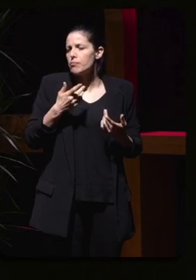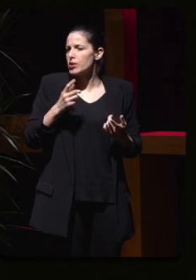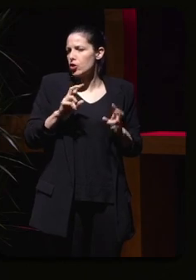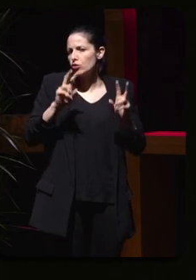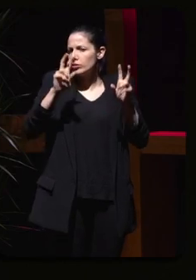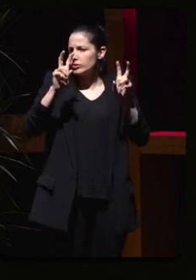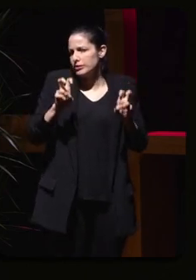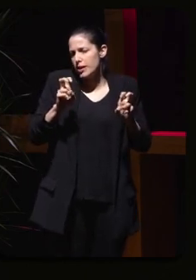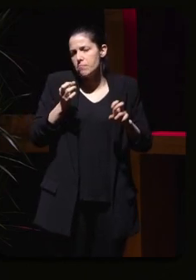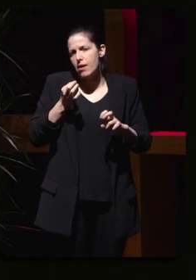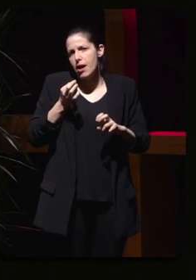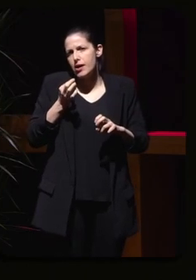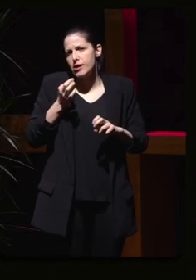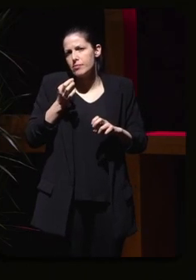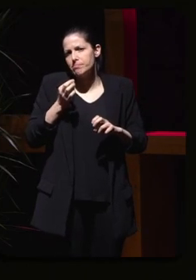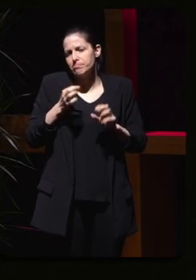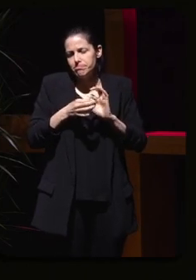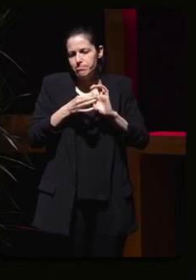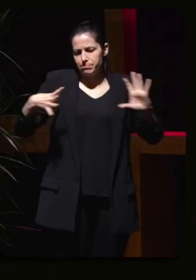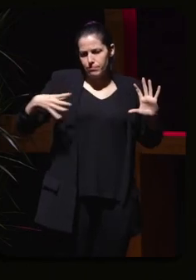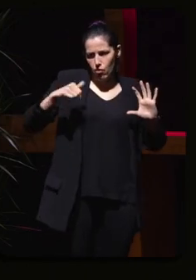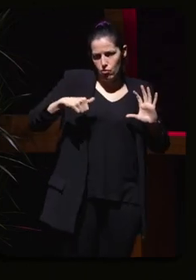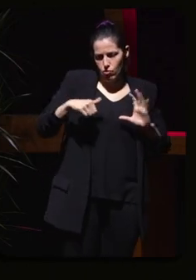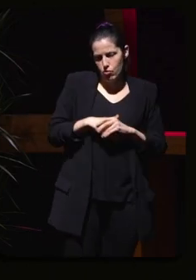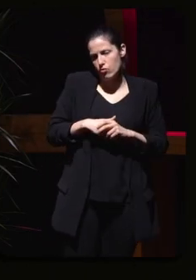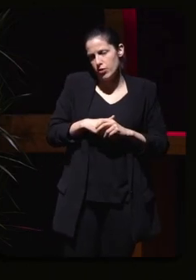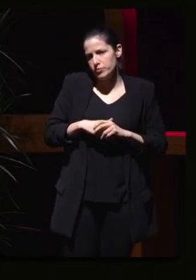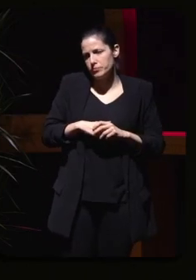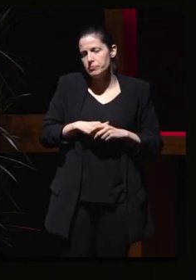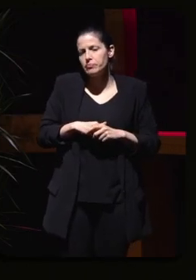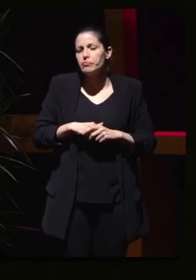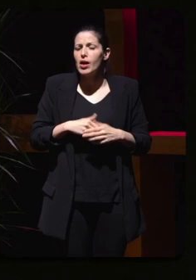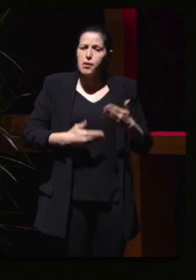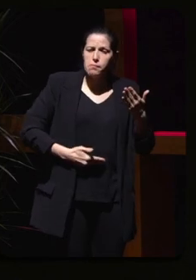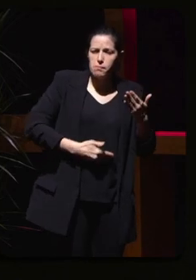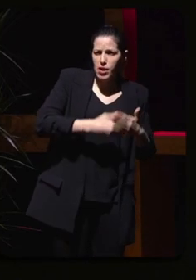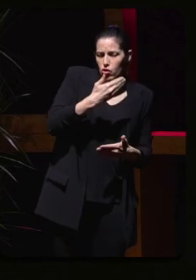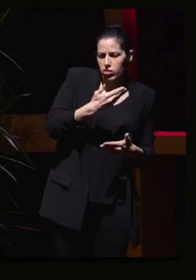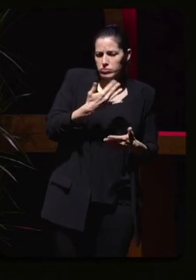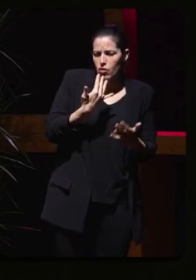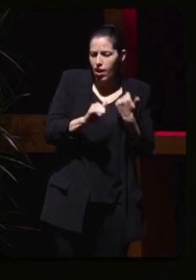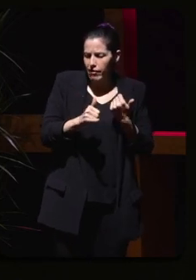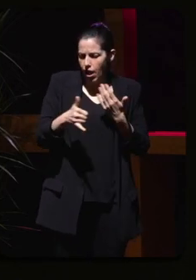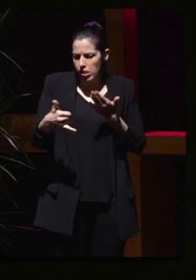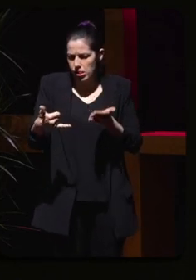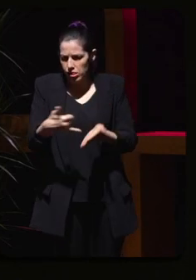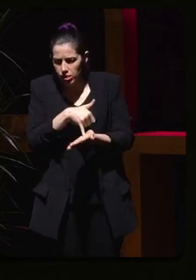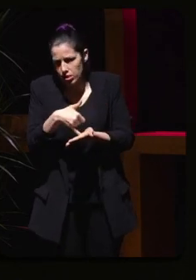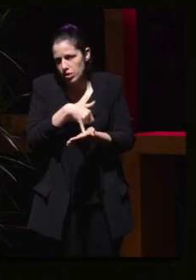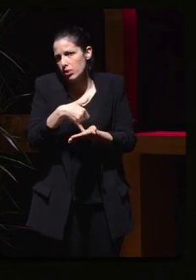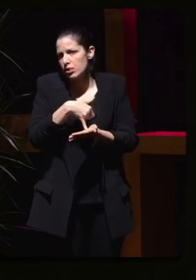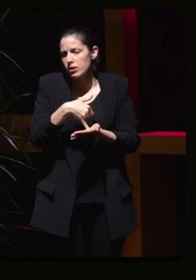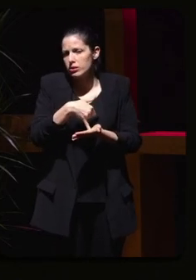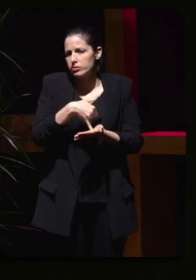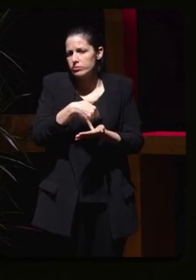motivo de otra ponencia. Pero eso es lo que está ocurriendo con el periodismo. Si el periodismo se debilita, ¿no?, el